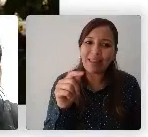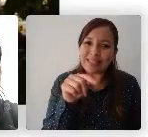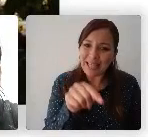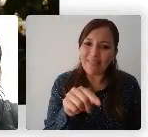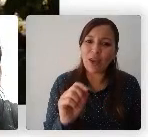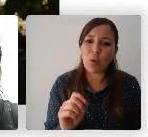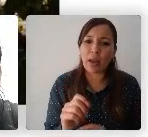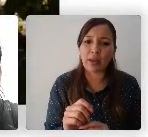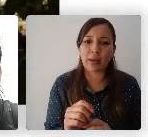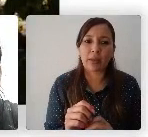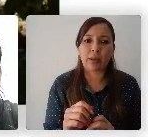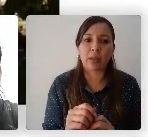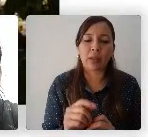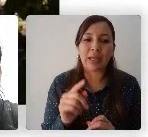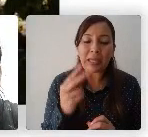y que